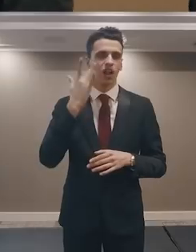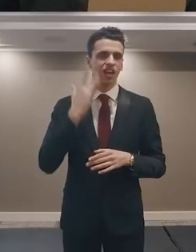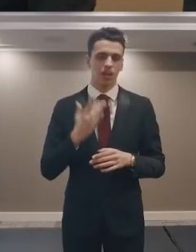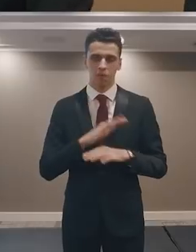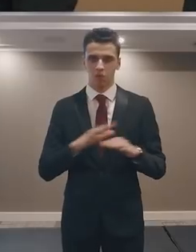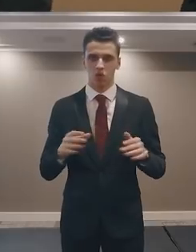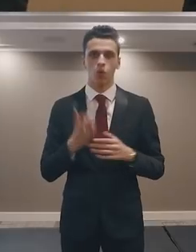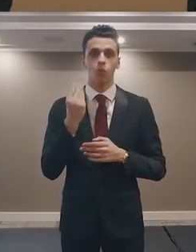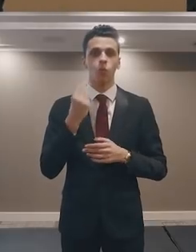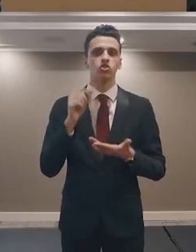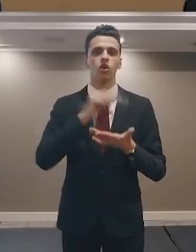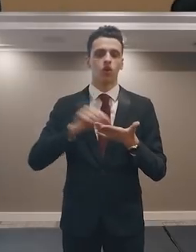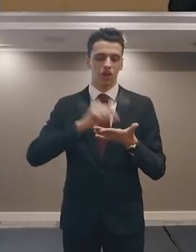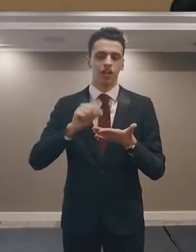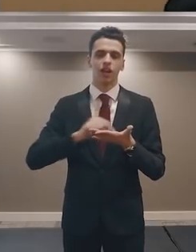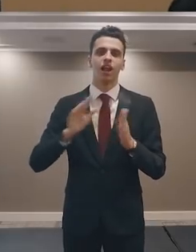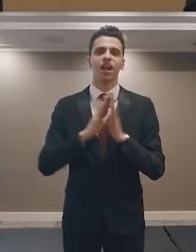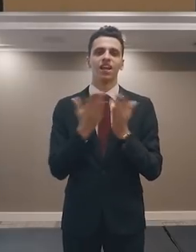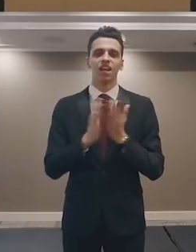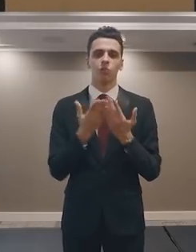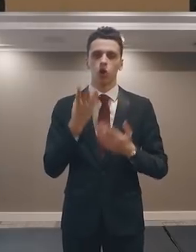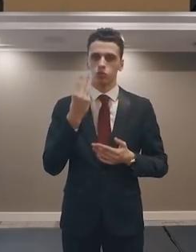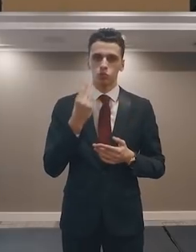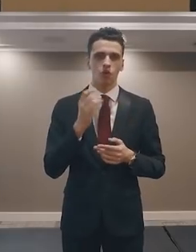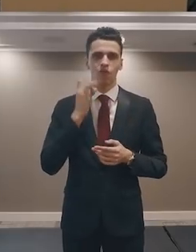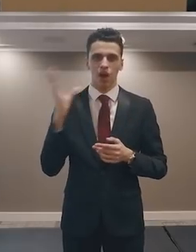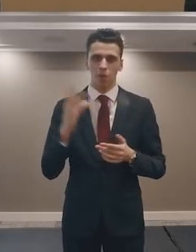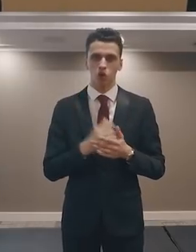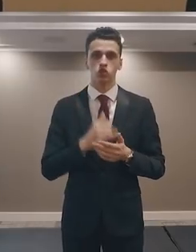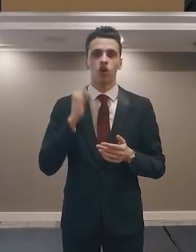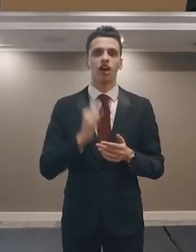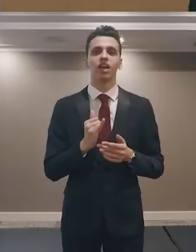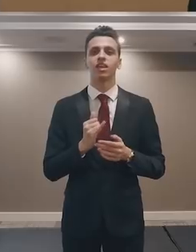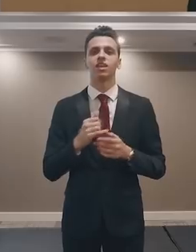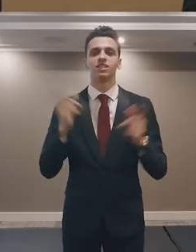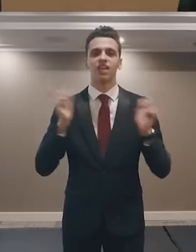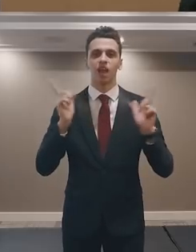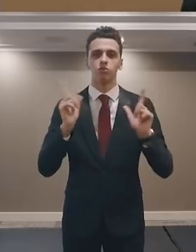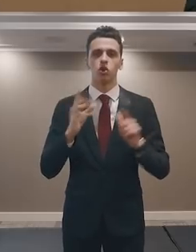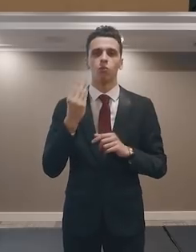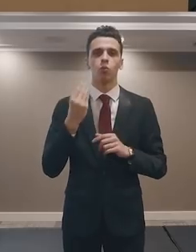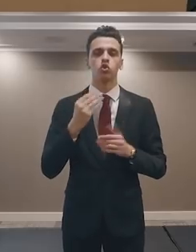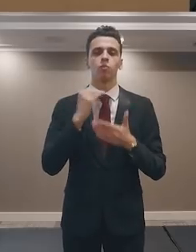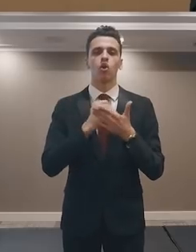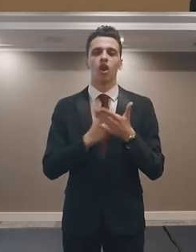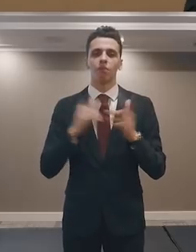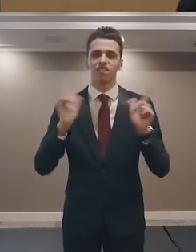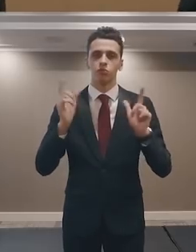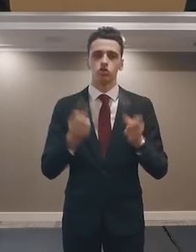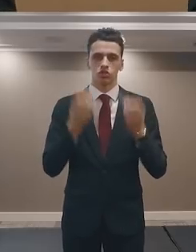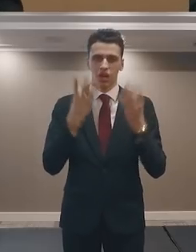escrito varios libros y ha salido diferentes programas de televisión sino que lanzó osea que michael jackson fue